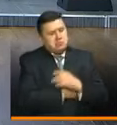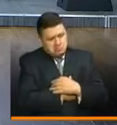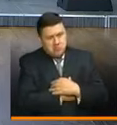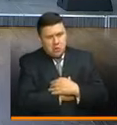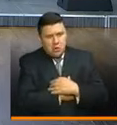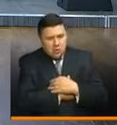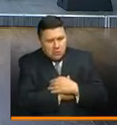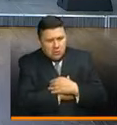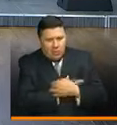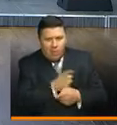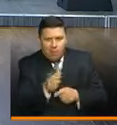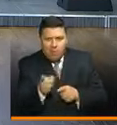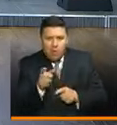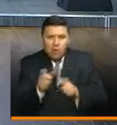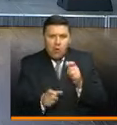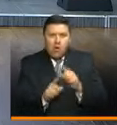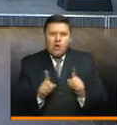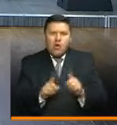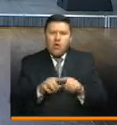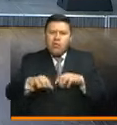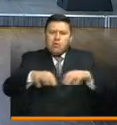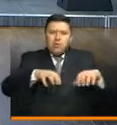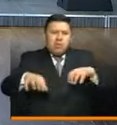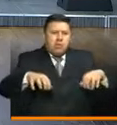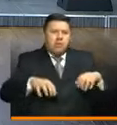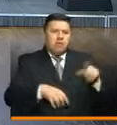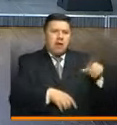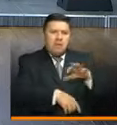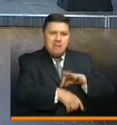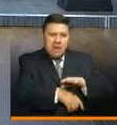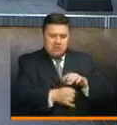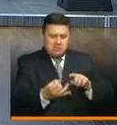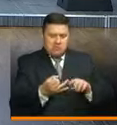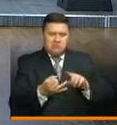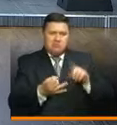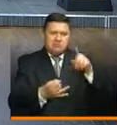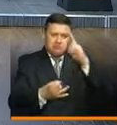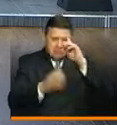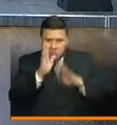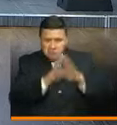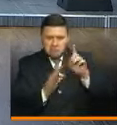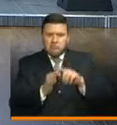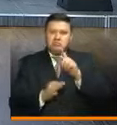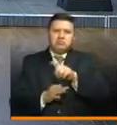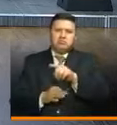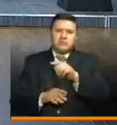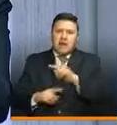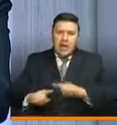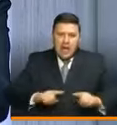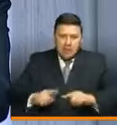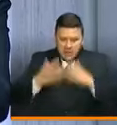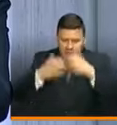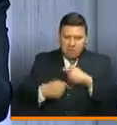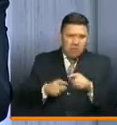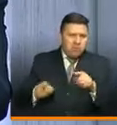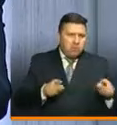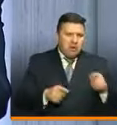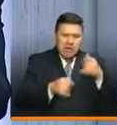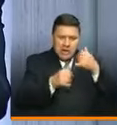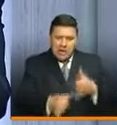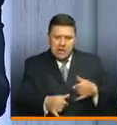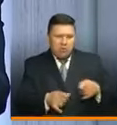serie de colombianos de distintos sectores. Había unos médicos, había otros emprendedores, había otros administradores de empresa, había unos